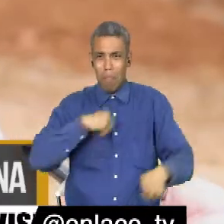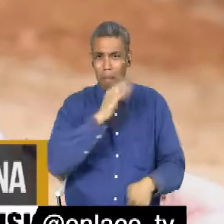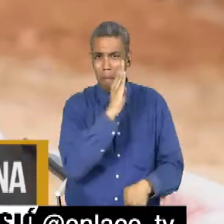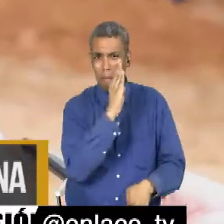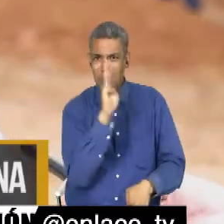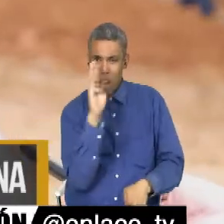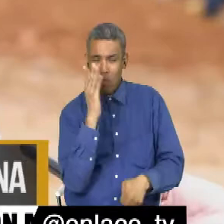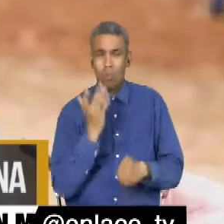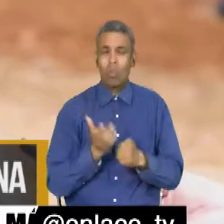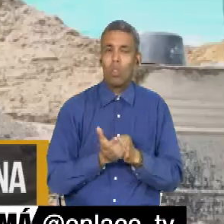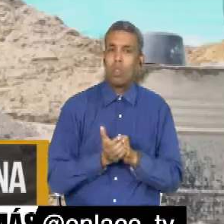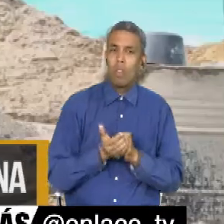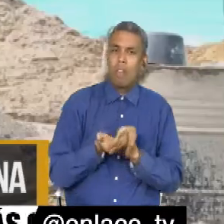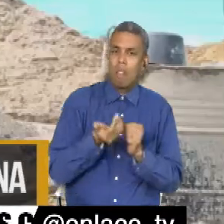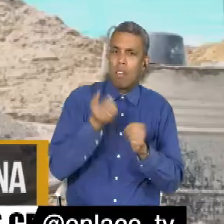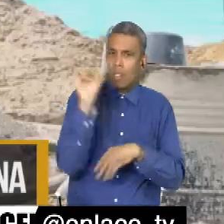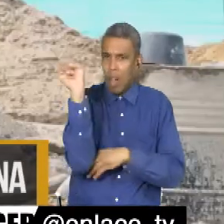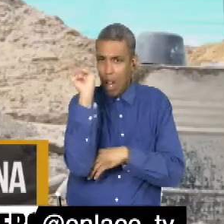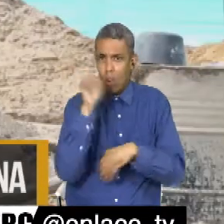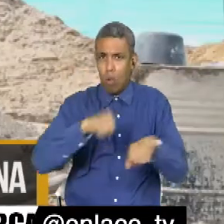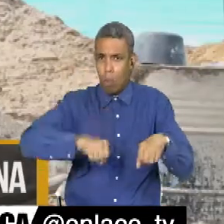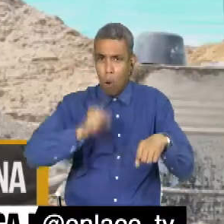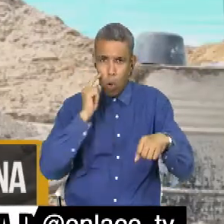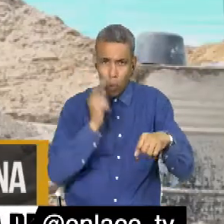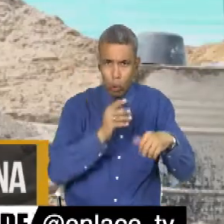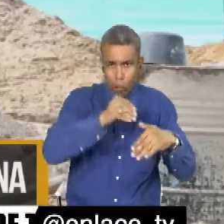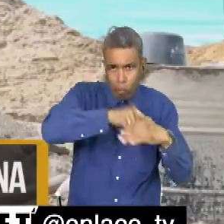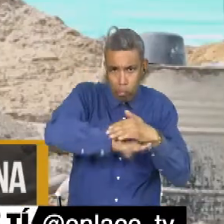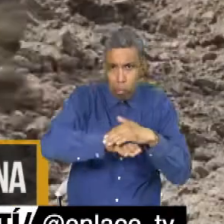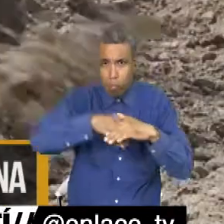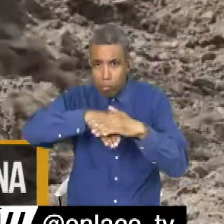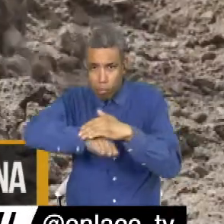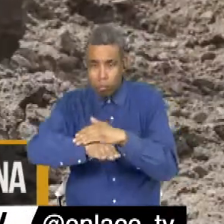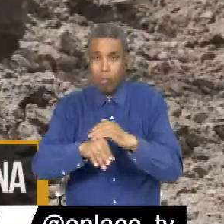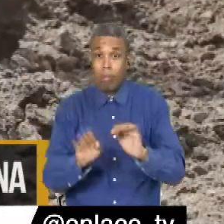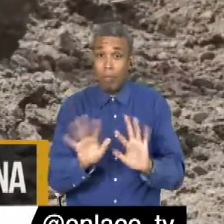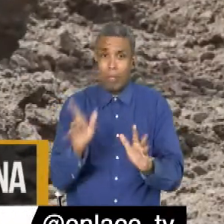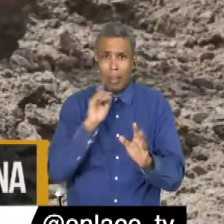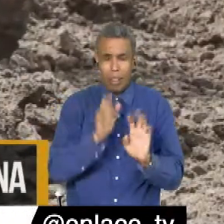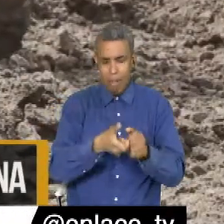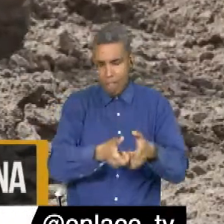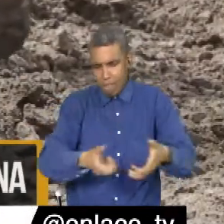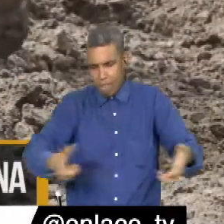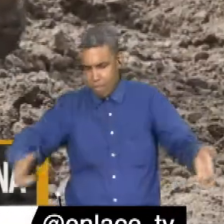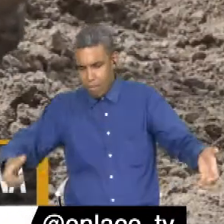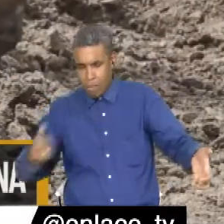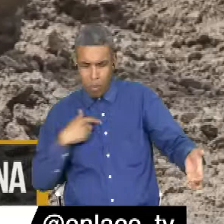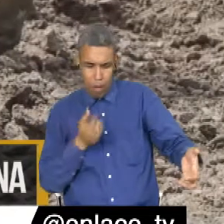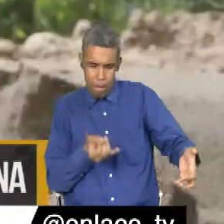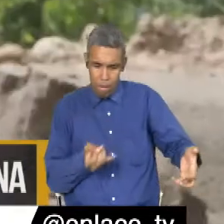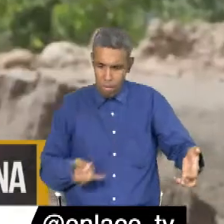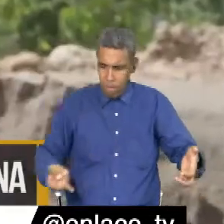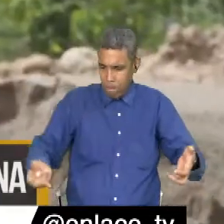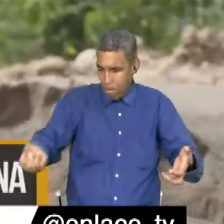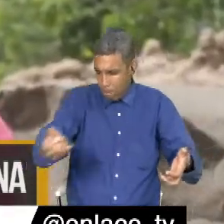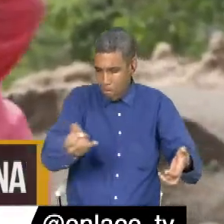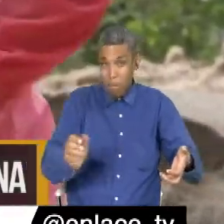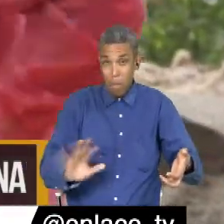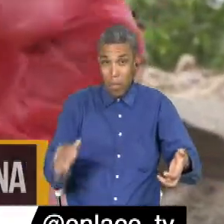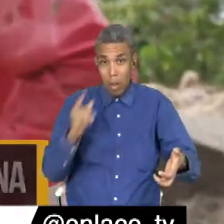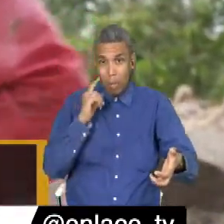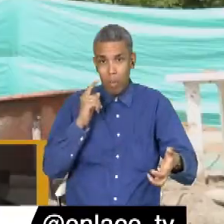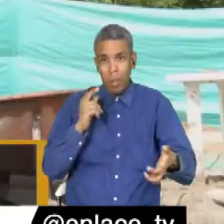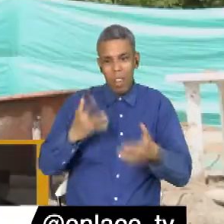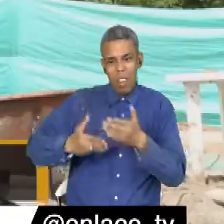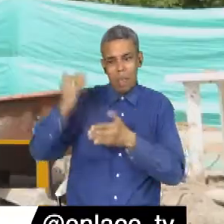de restaurantes para ellos. La interventoría ya entregó aspectos técnicos con los que contará esta infraestructura, que tiene como plazo para